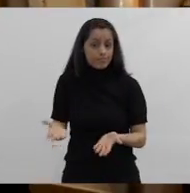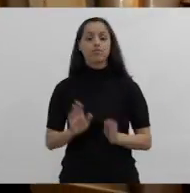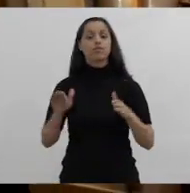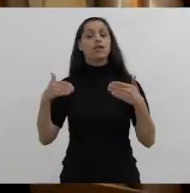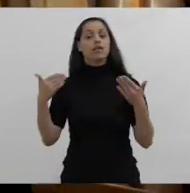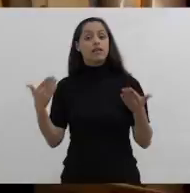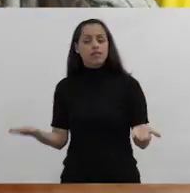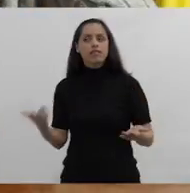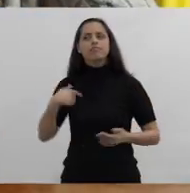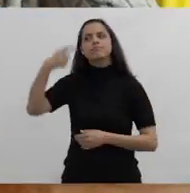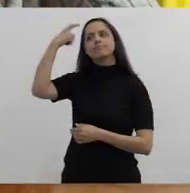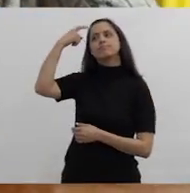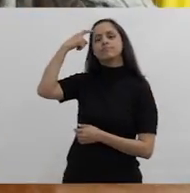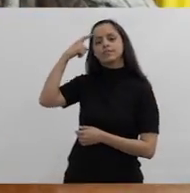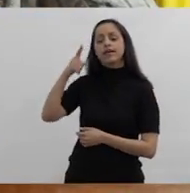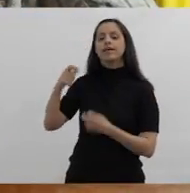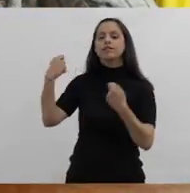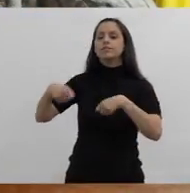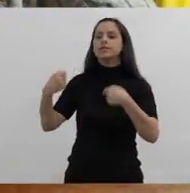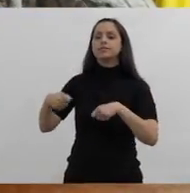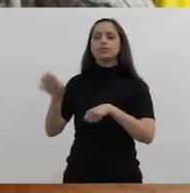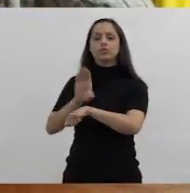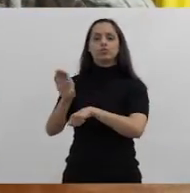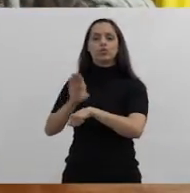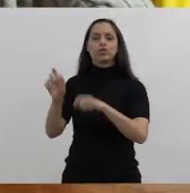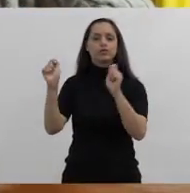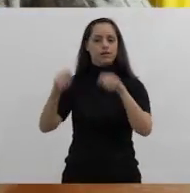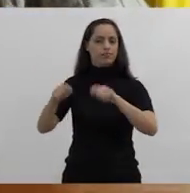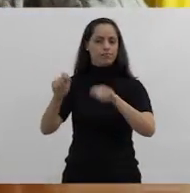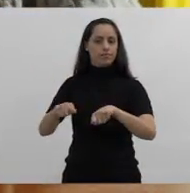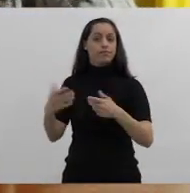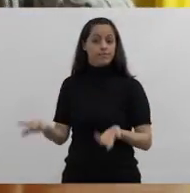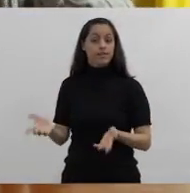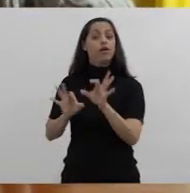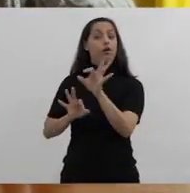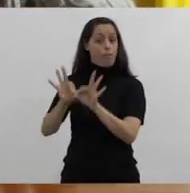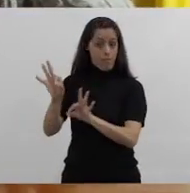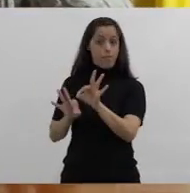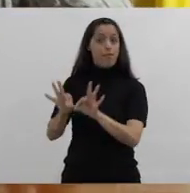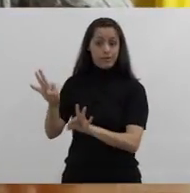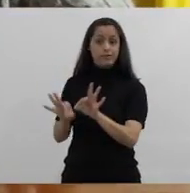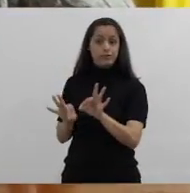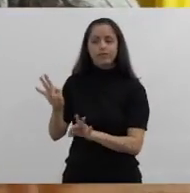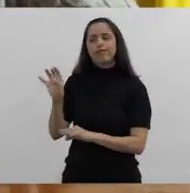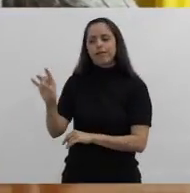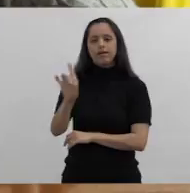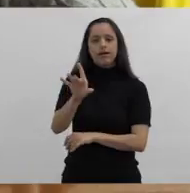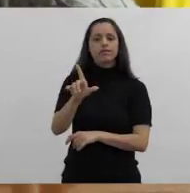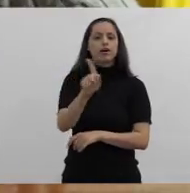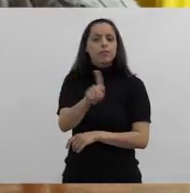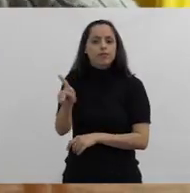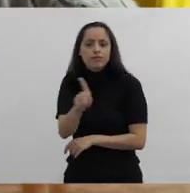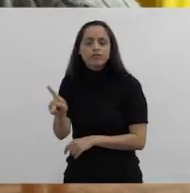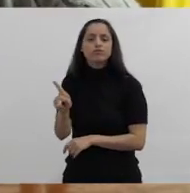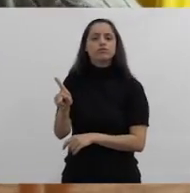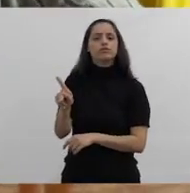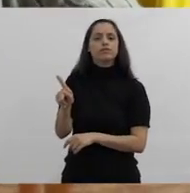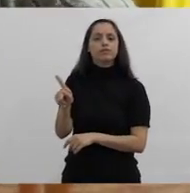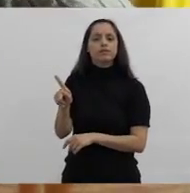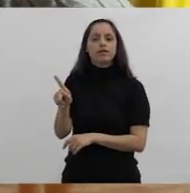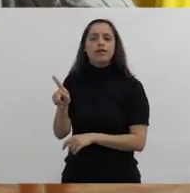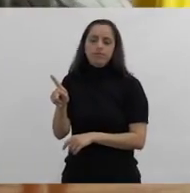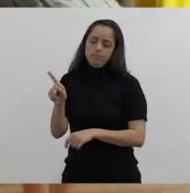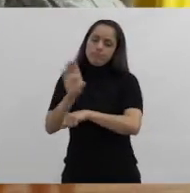Entonces ahí se me ocurre que ese puede ser un espacio de capacitación. Les planteo qué proyecto va a ir cada profesor de acuerdo al